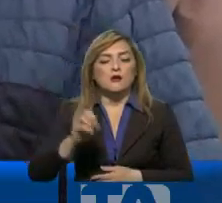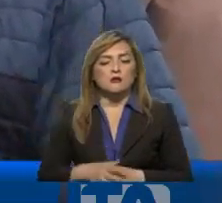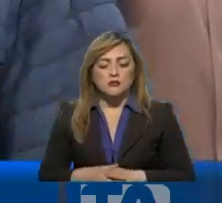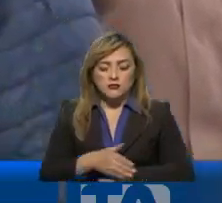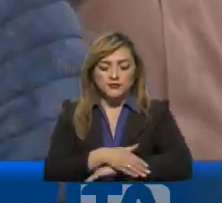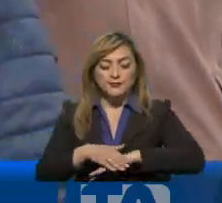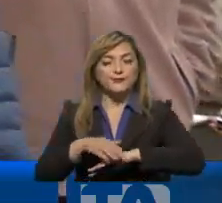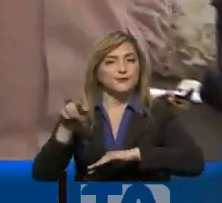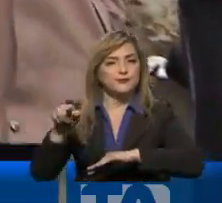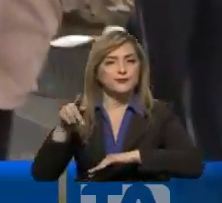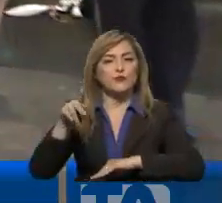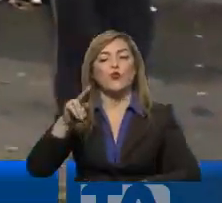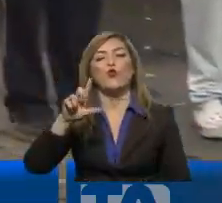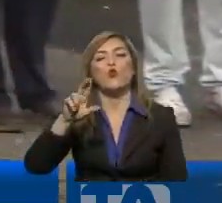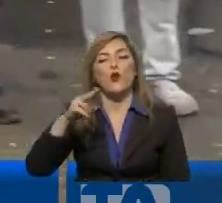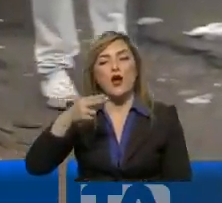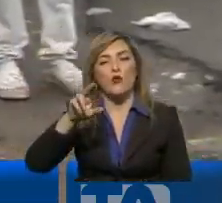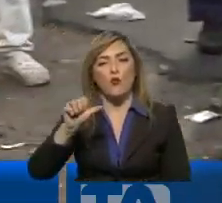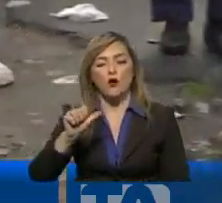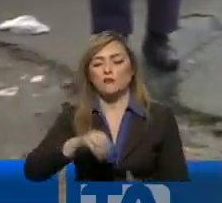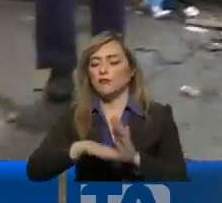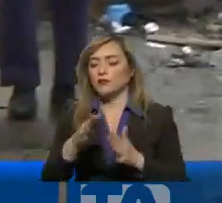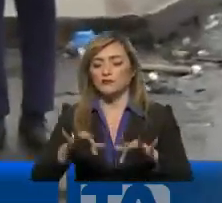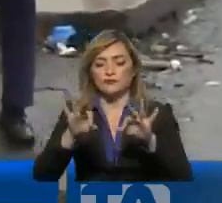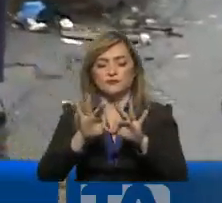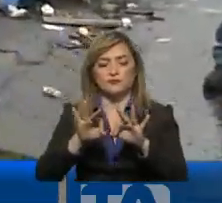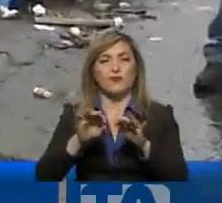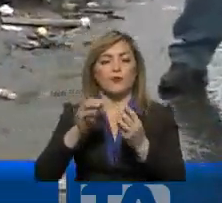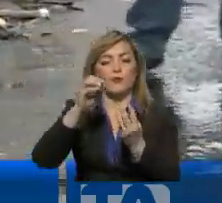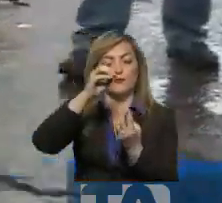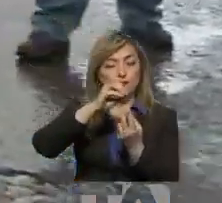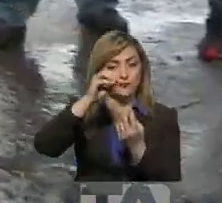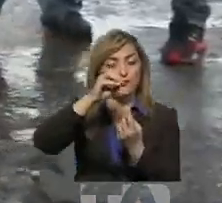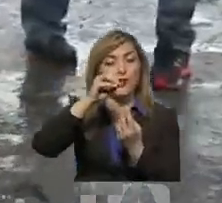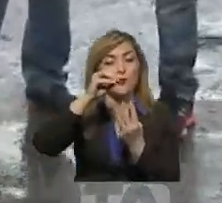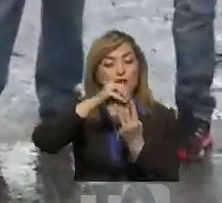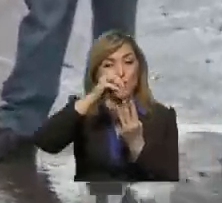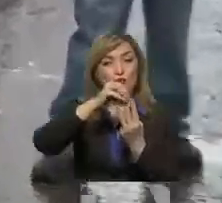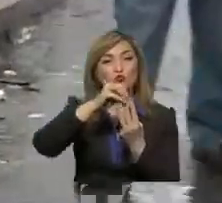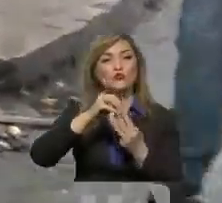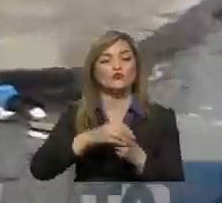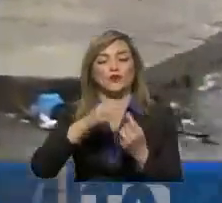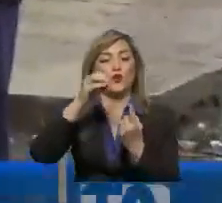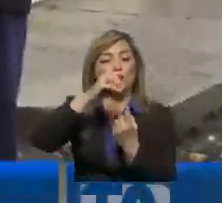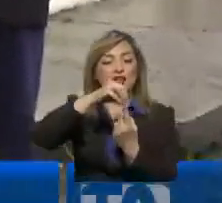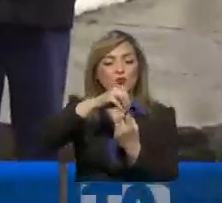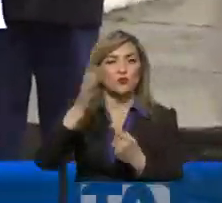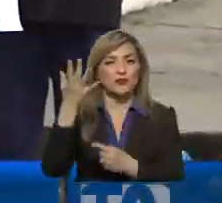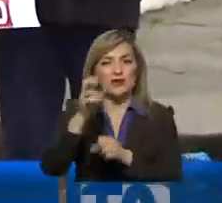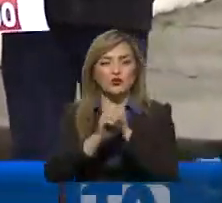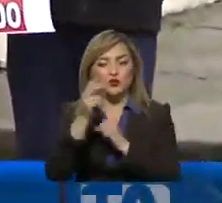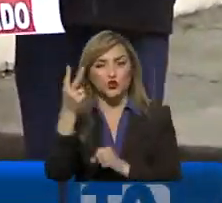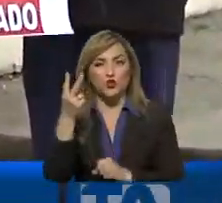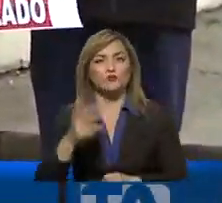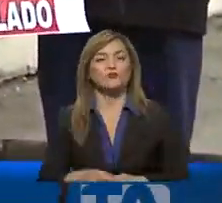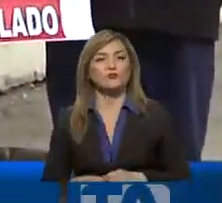calle Pululagua es una de las arterias más importantes y principales de la mitad del mundo, ¿sí? Pero a raíz de hace unos 2 años